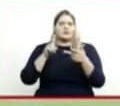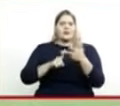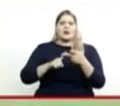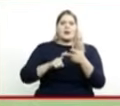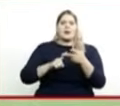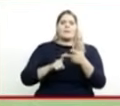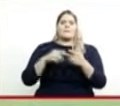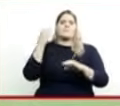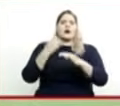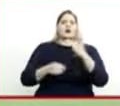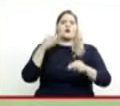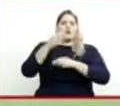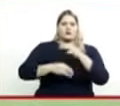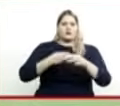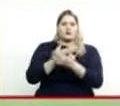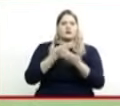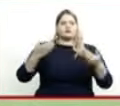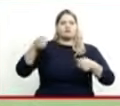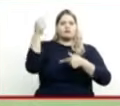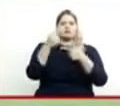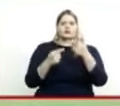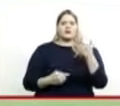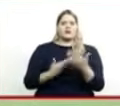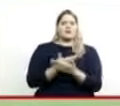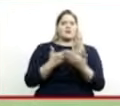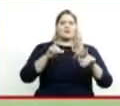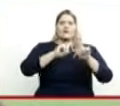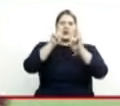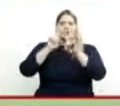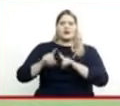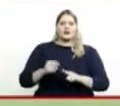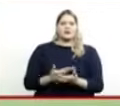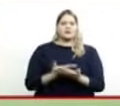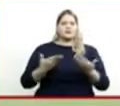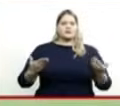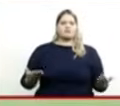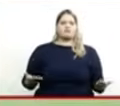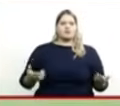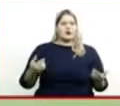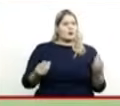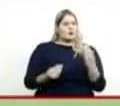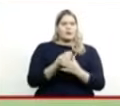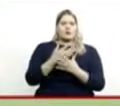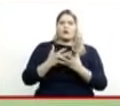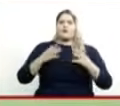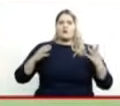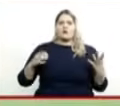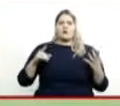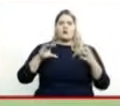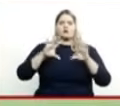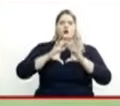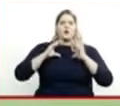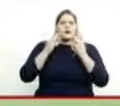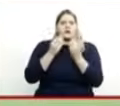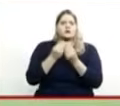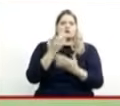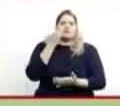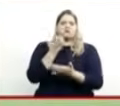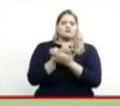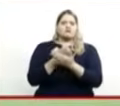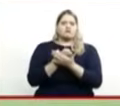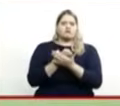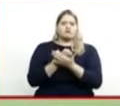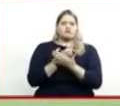Fondo Monetario Internacional, entre otros. Junto a mi gabinete económico,